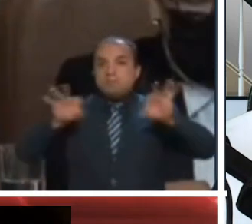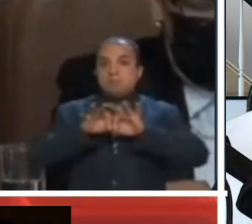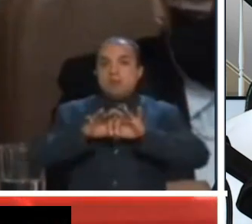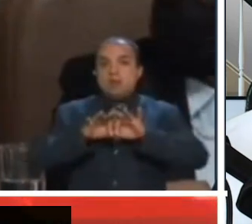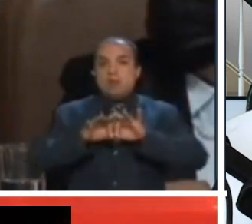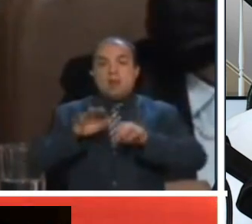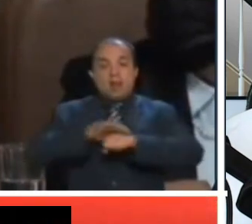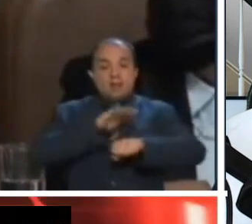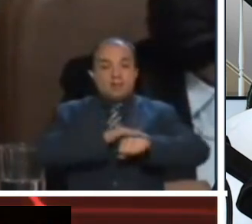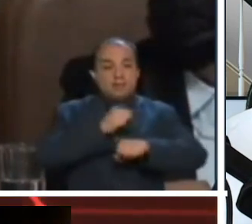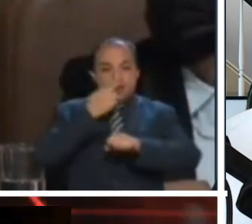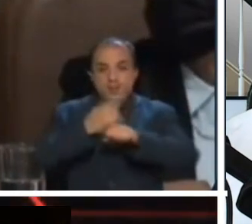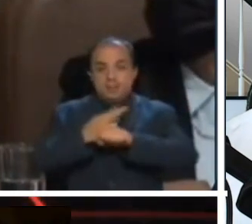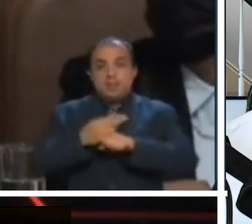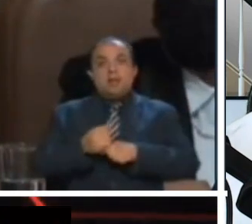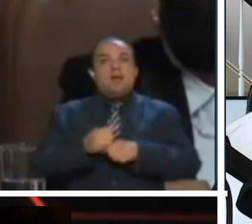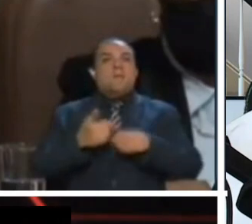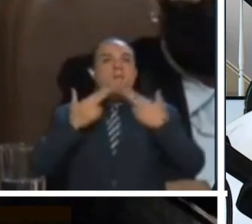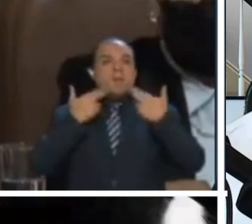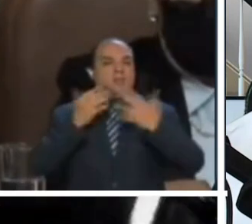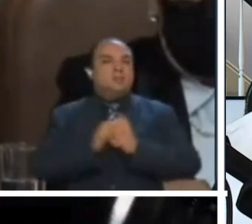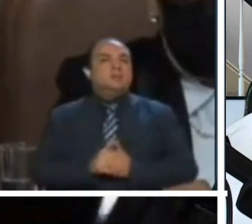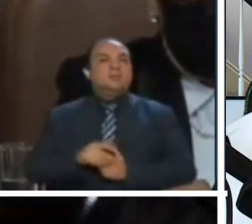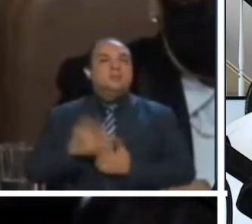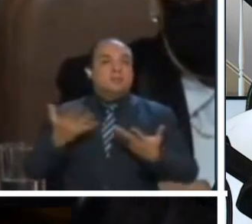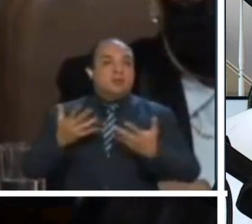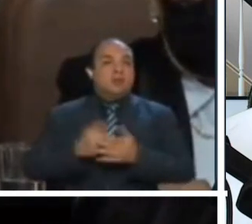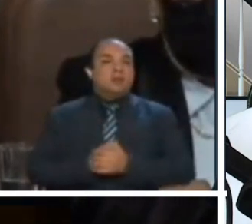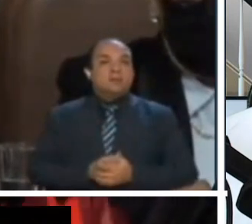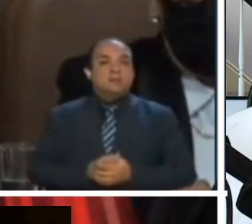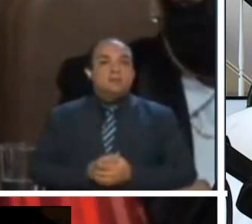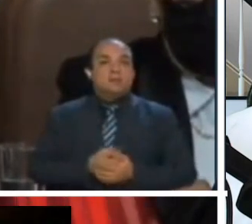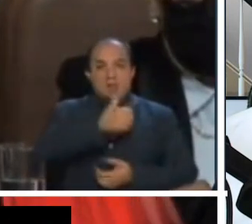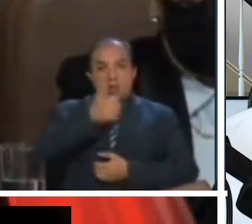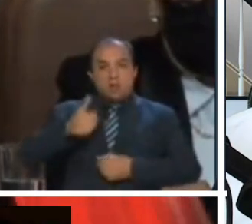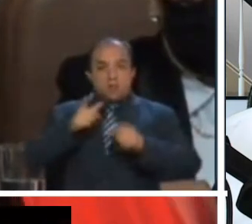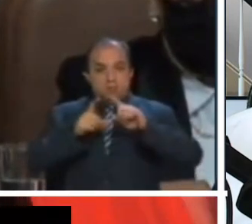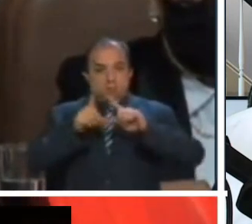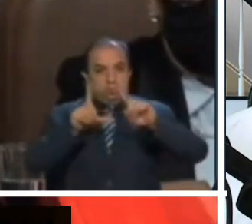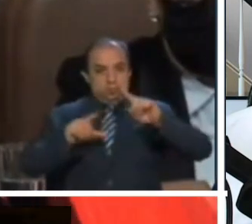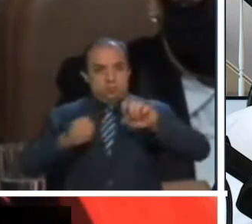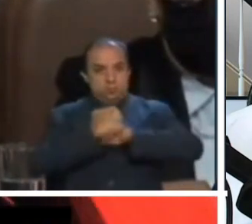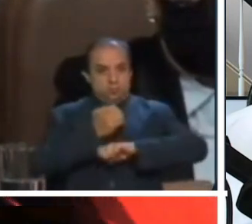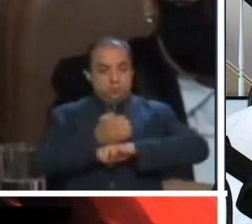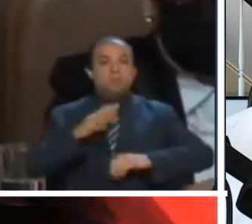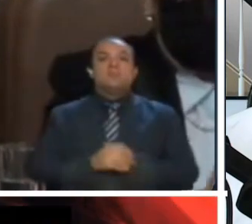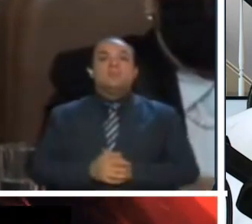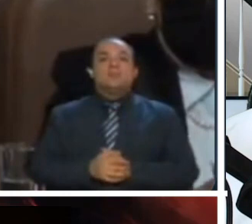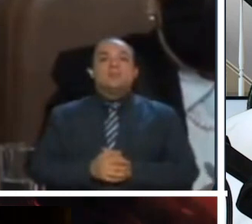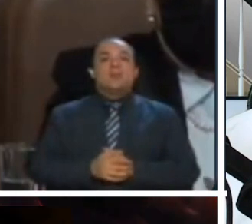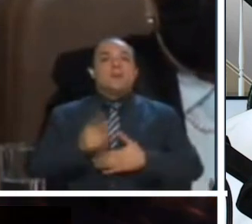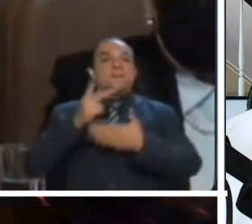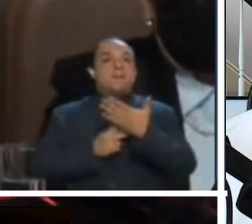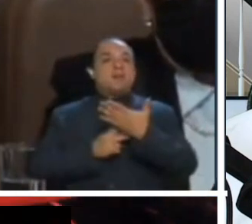evaluaciones de la Secretaría de Hacienda y Crédito Público que realiza a todas las entidades federativas. El modelo republicano